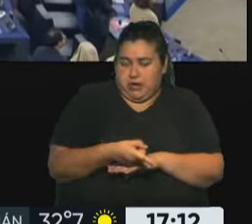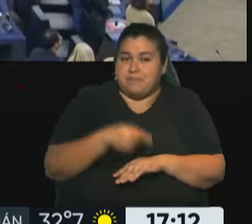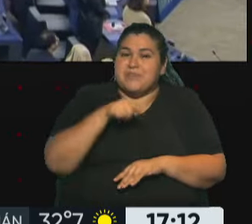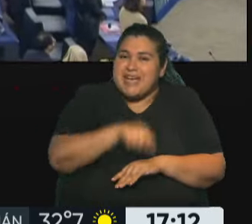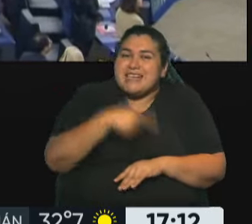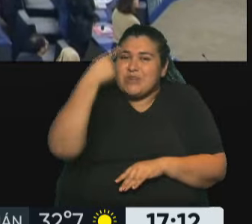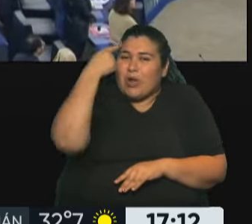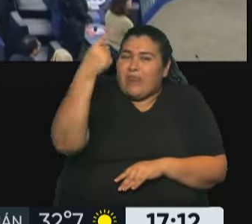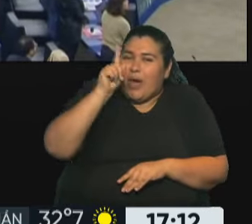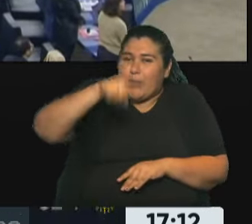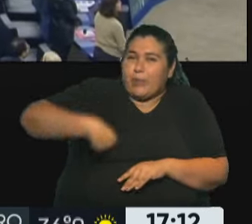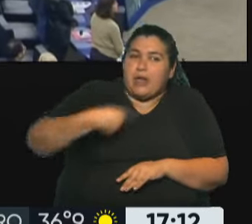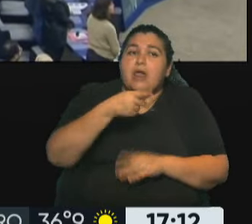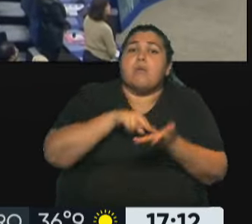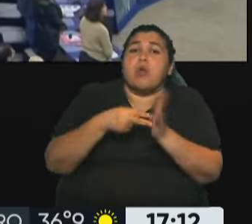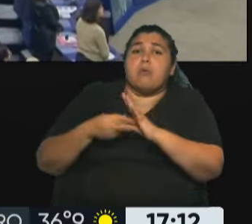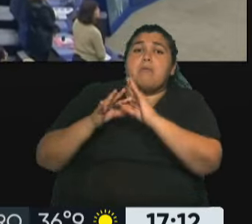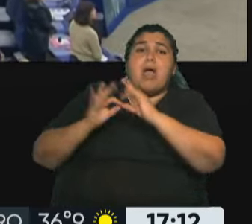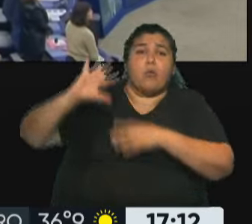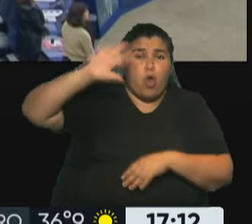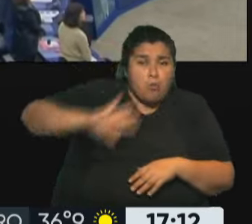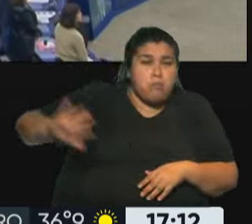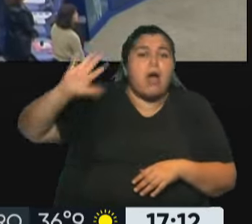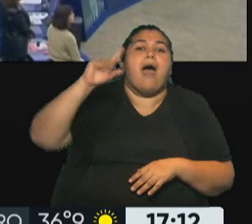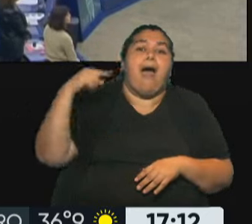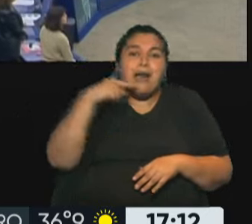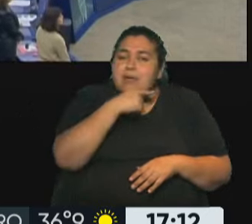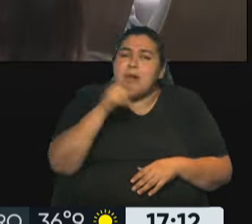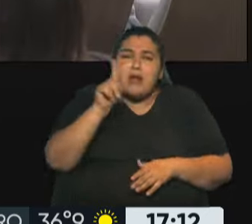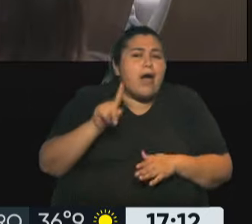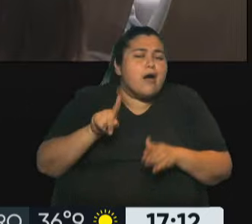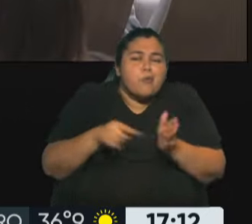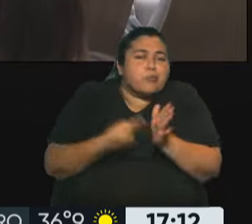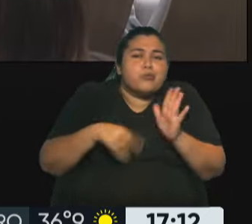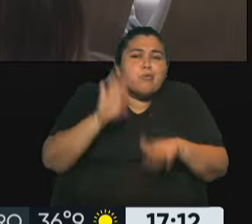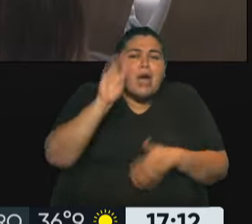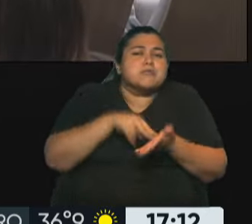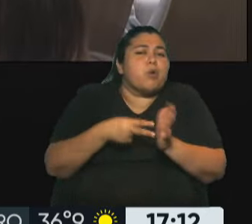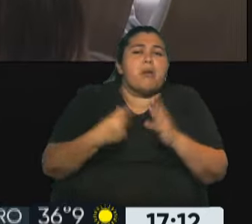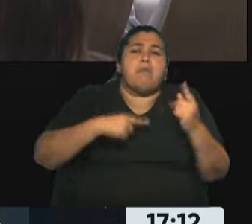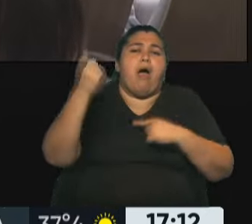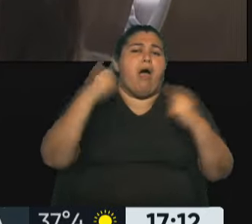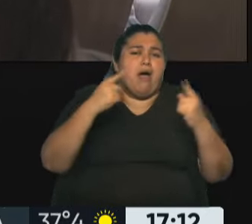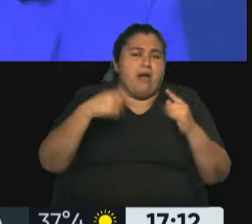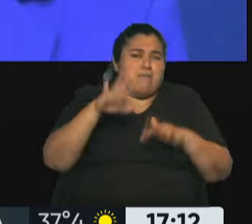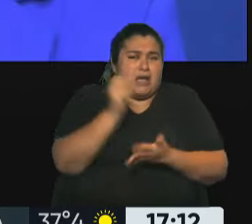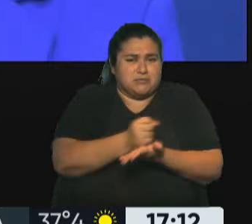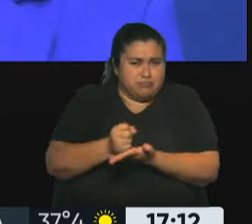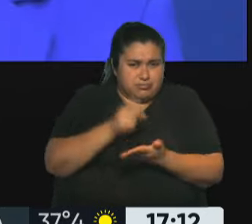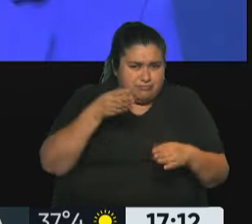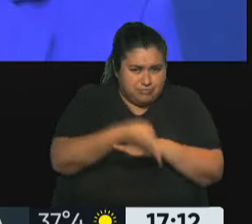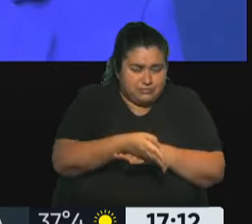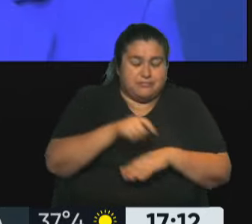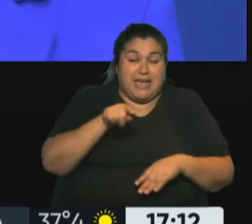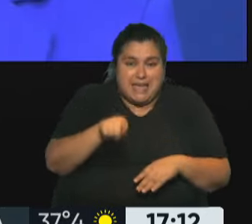esa idea, que el problema de Europa y particularmente de Alemania es la inmigración, y muy nacionalista en términos de proponer una suerte